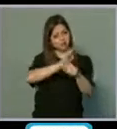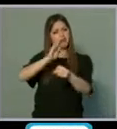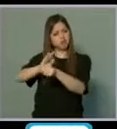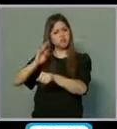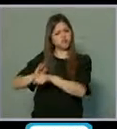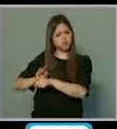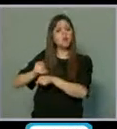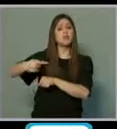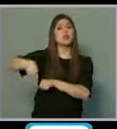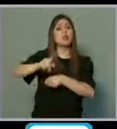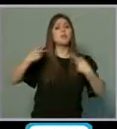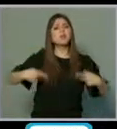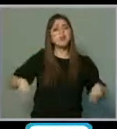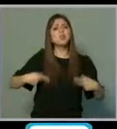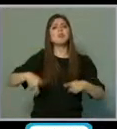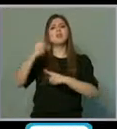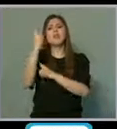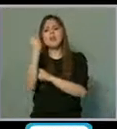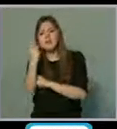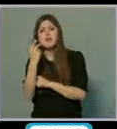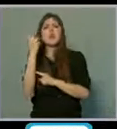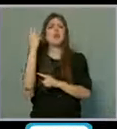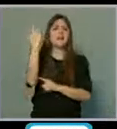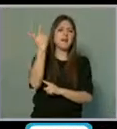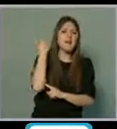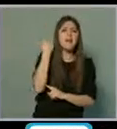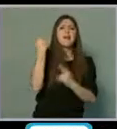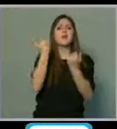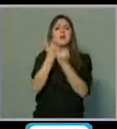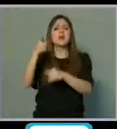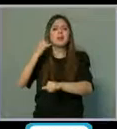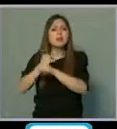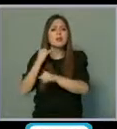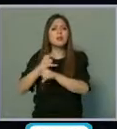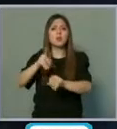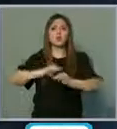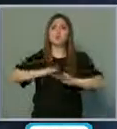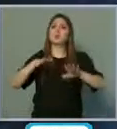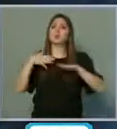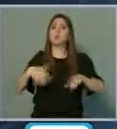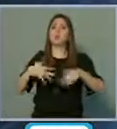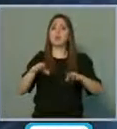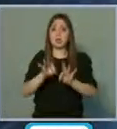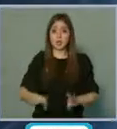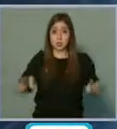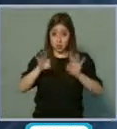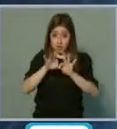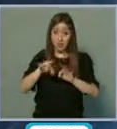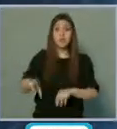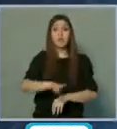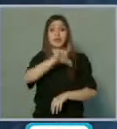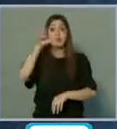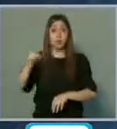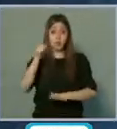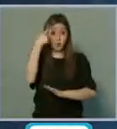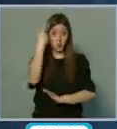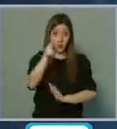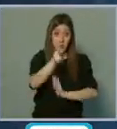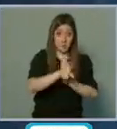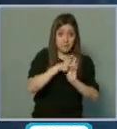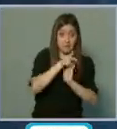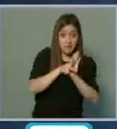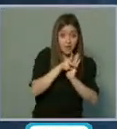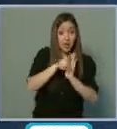medios estadounidenses y también en redes sociales. Seguramente nosotros hemos visto incluso en México sus videos han circulado en las redes sociales, en Facebook